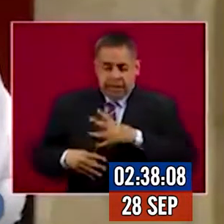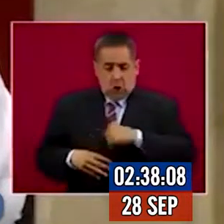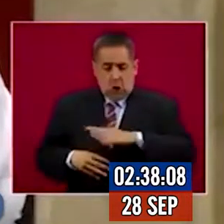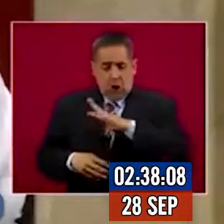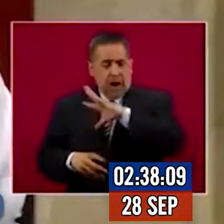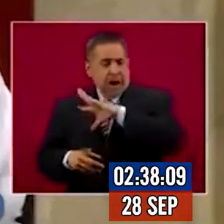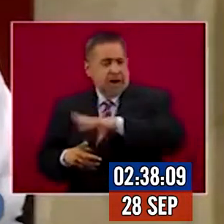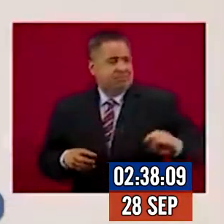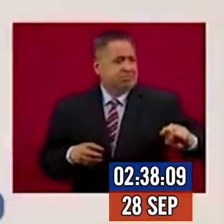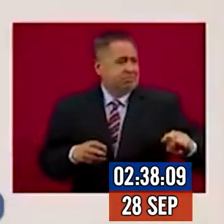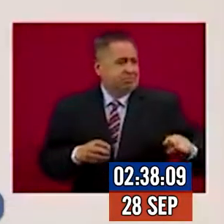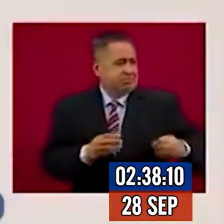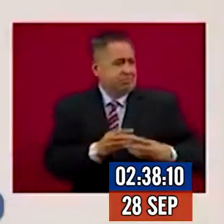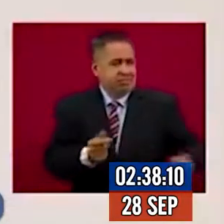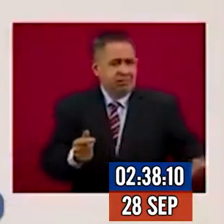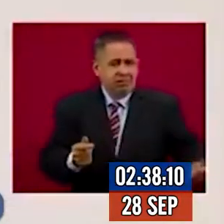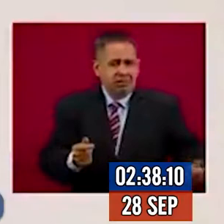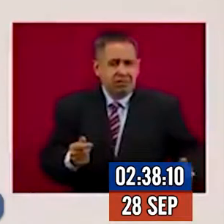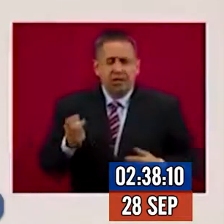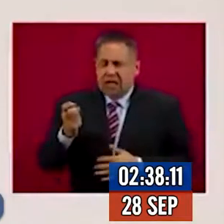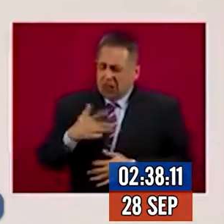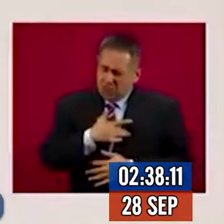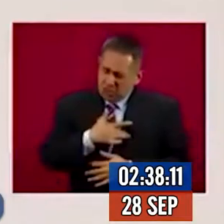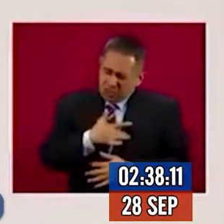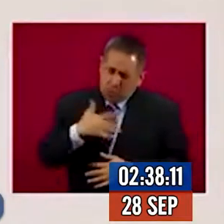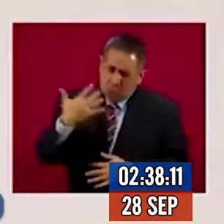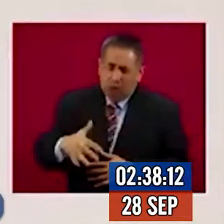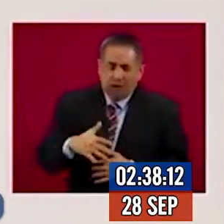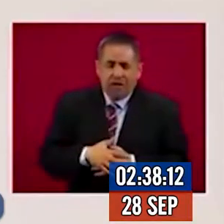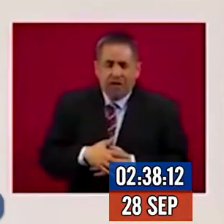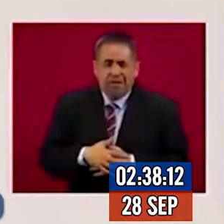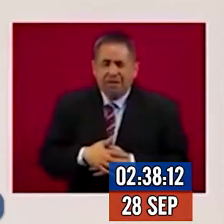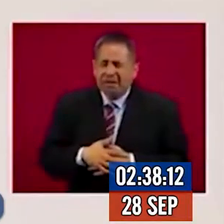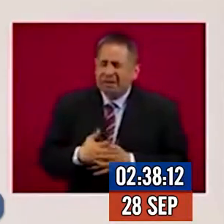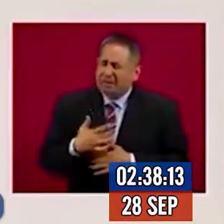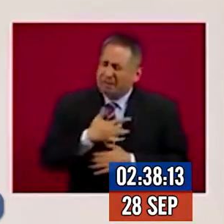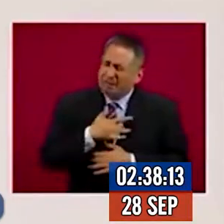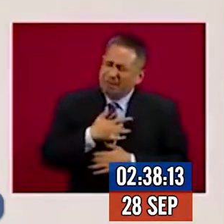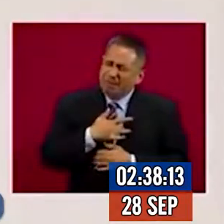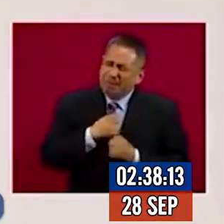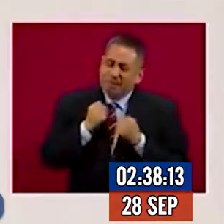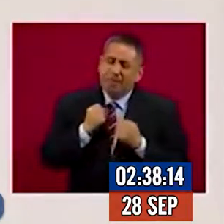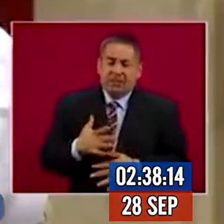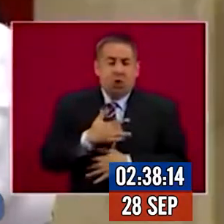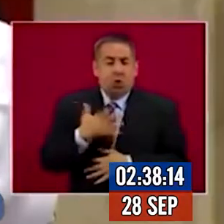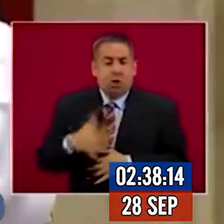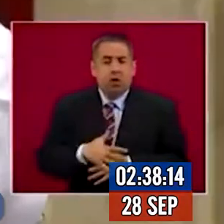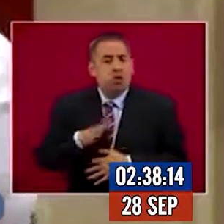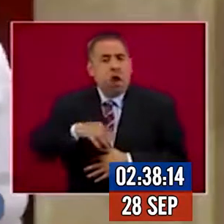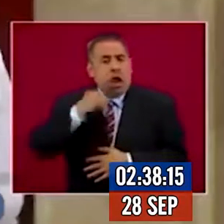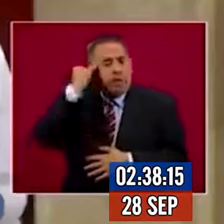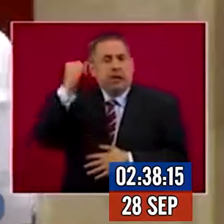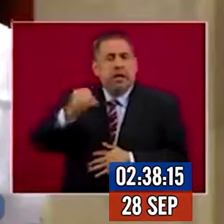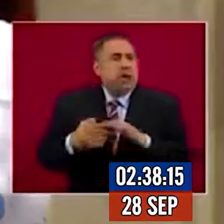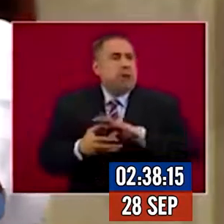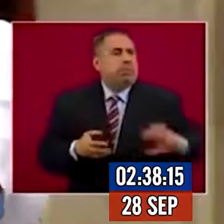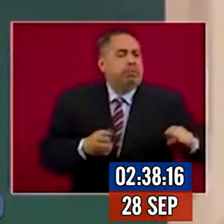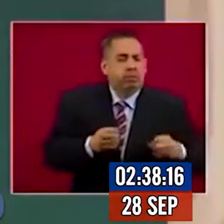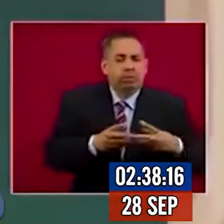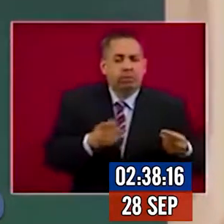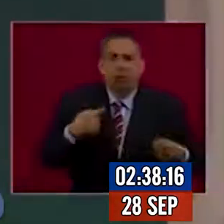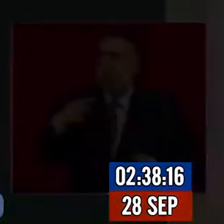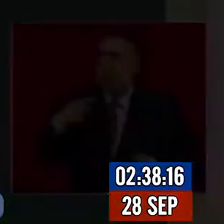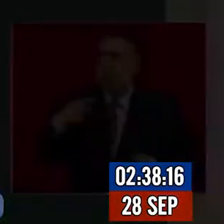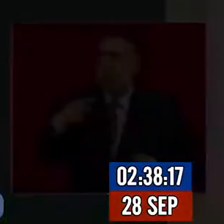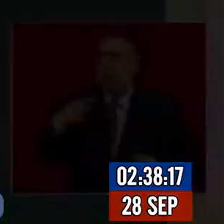hijo esto es lo que duele más nos dieron donde más nos duele nosotros nunca nos imaginamos estar